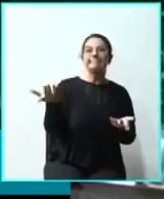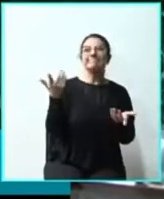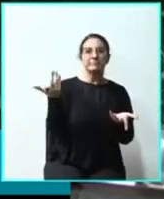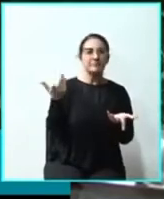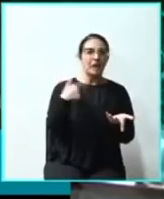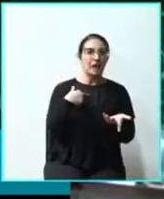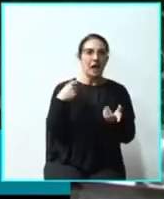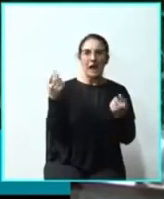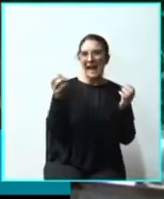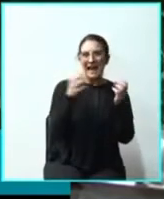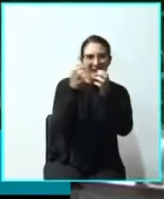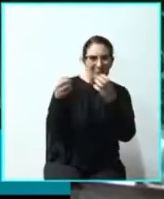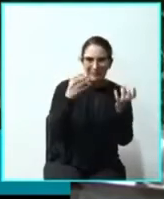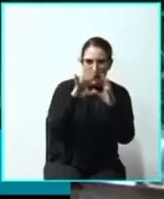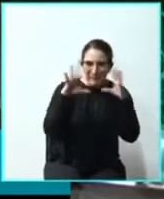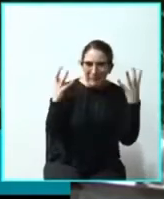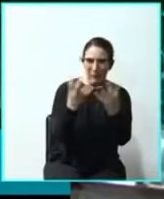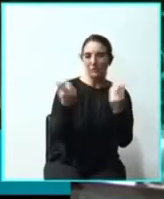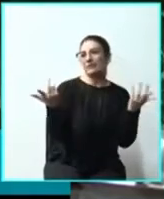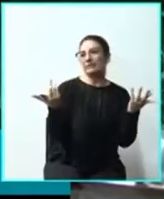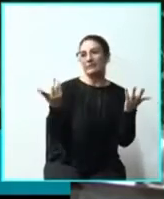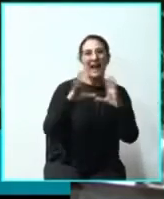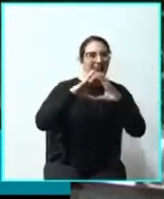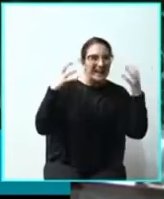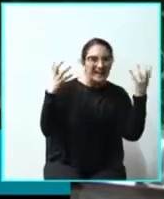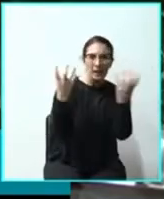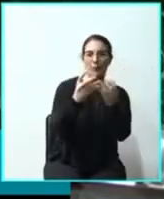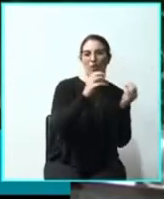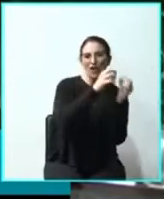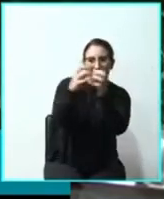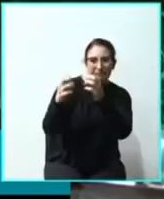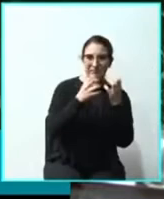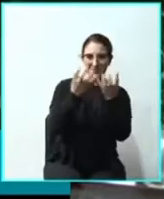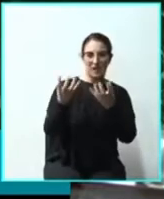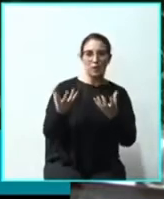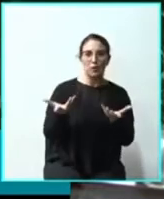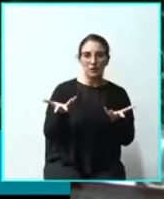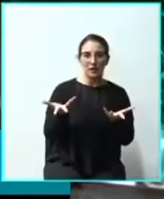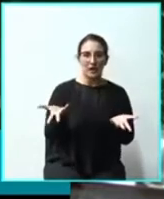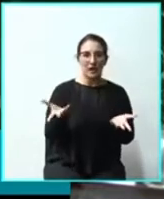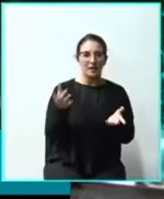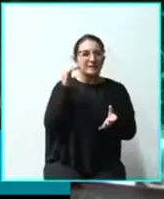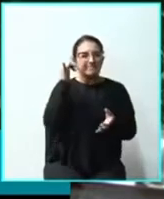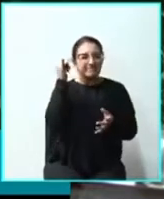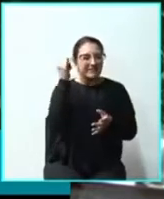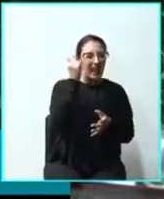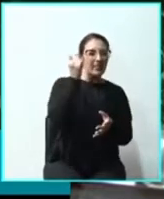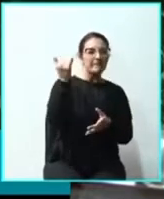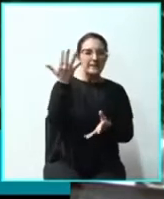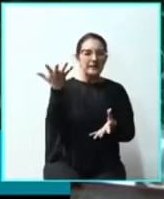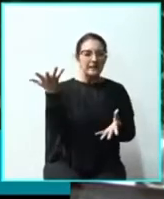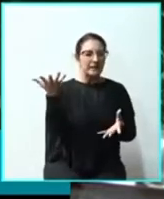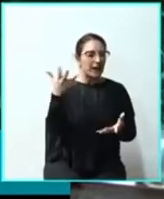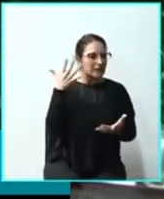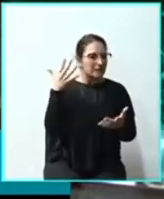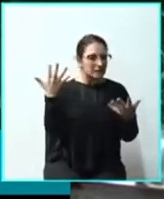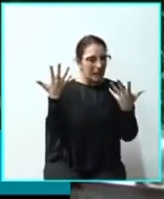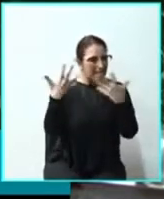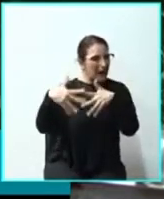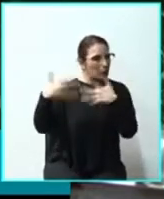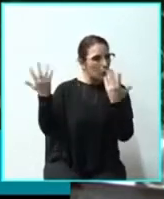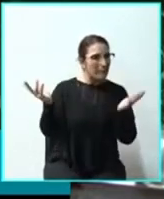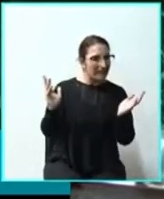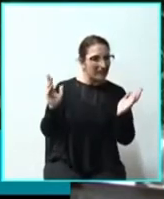puede decir yo no sabía, esto se discute en el mundo. Esta vigilancia masiva y automatizada, que